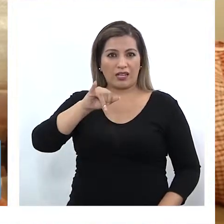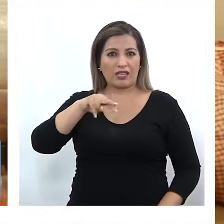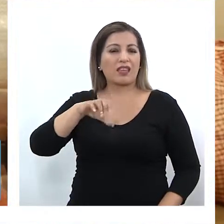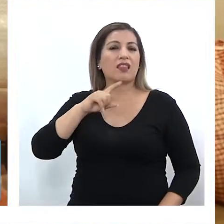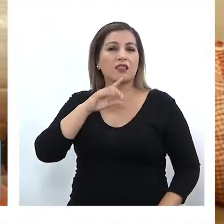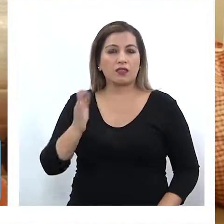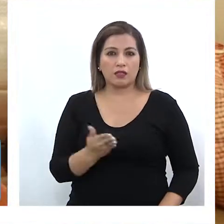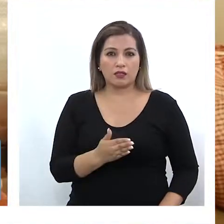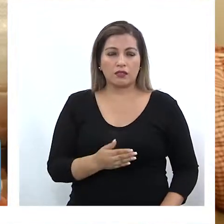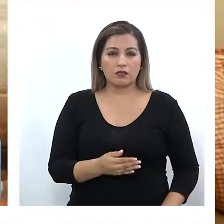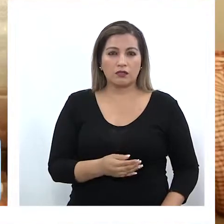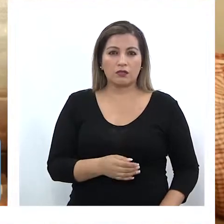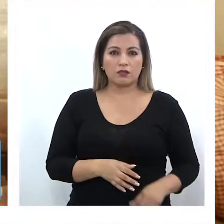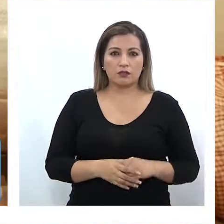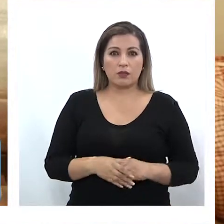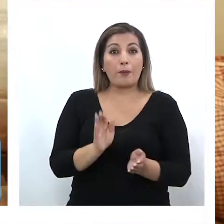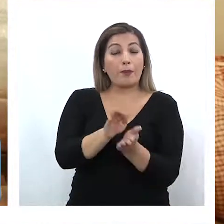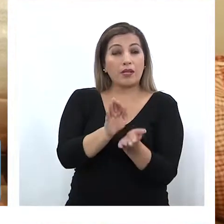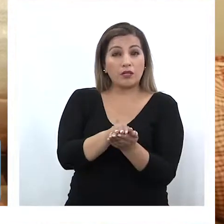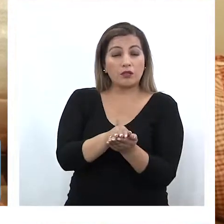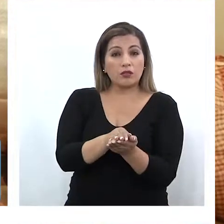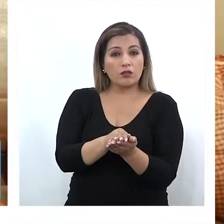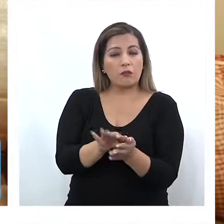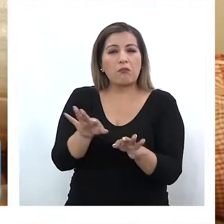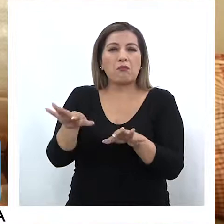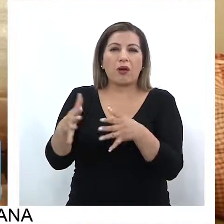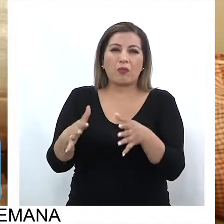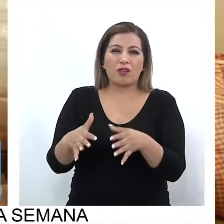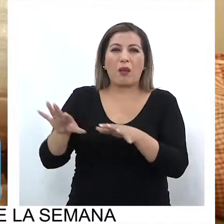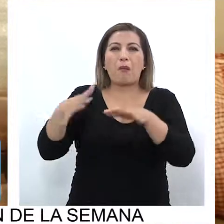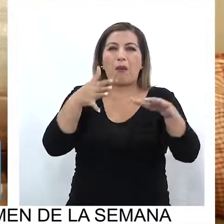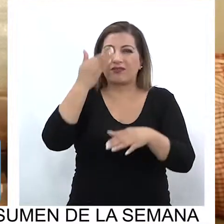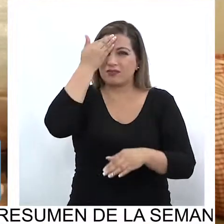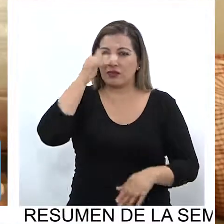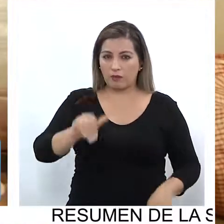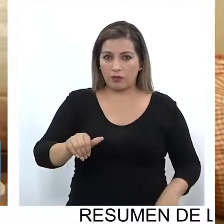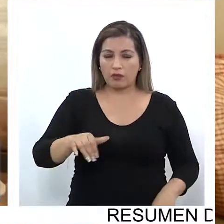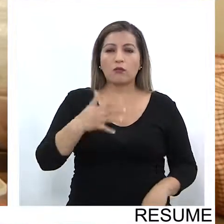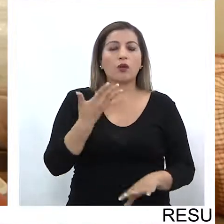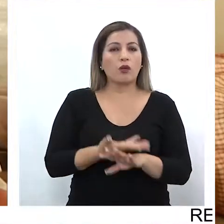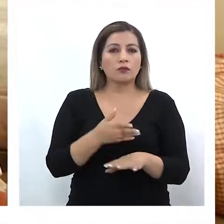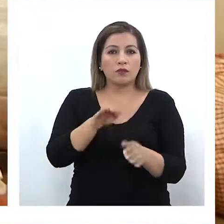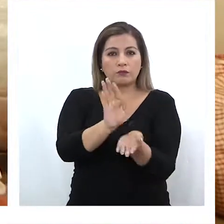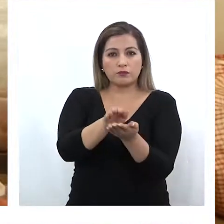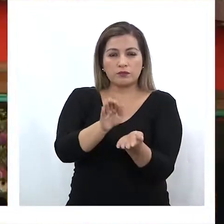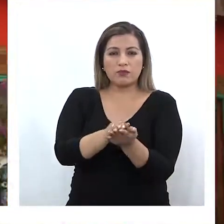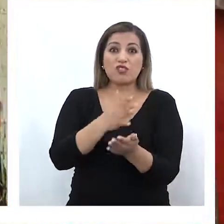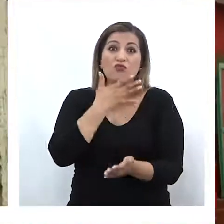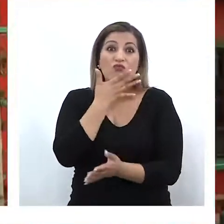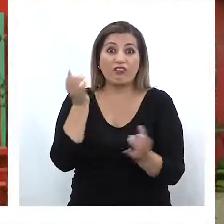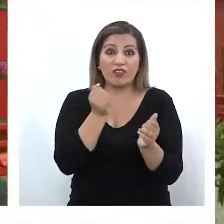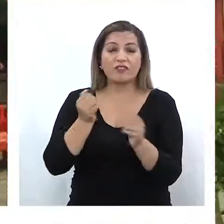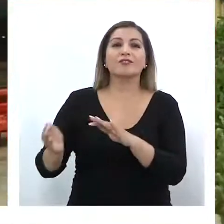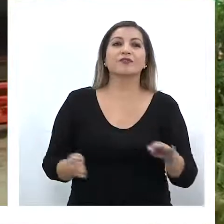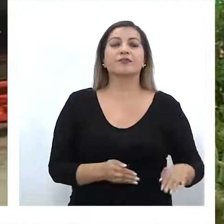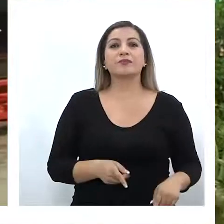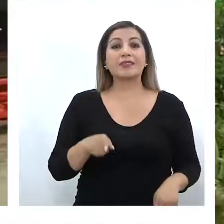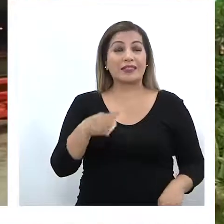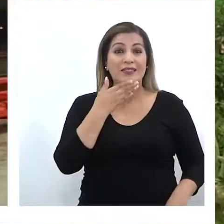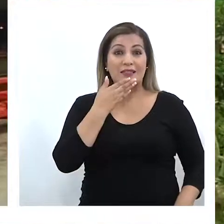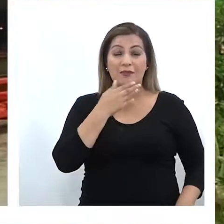hay congrio. ¿Y el marisco cómo está mal? El marisco está más o menos porque está mal a la mar, pero hay marisco congelado. El sector